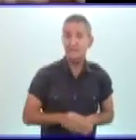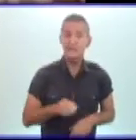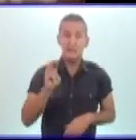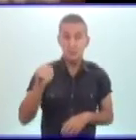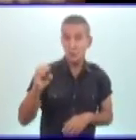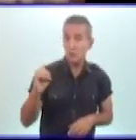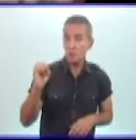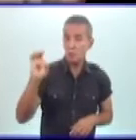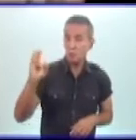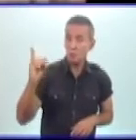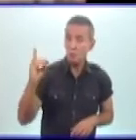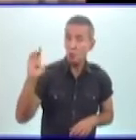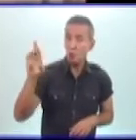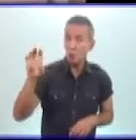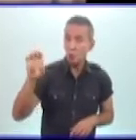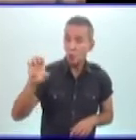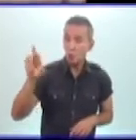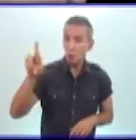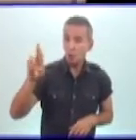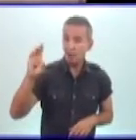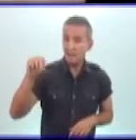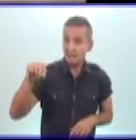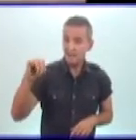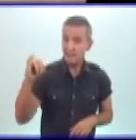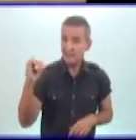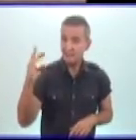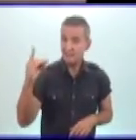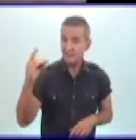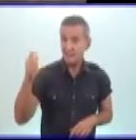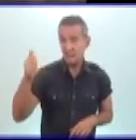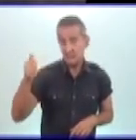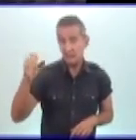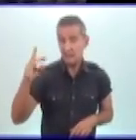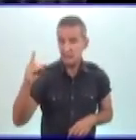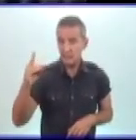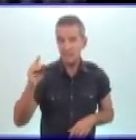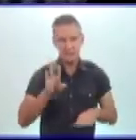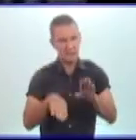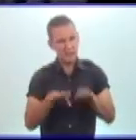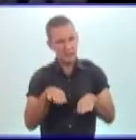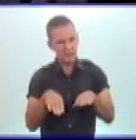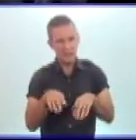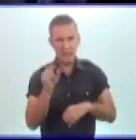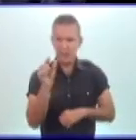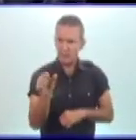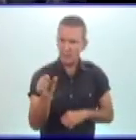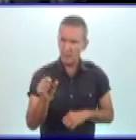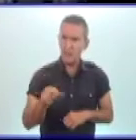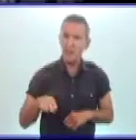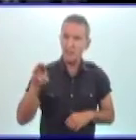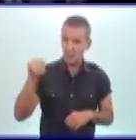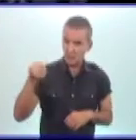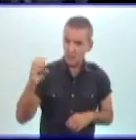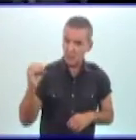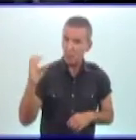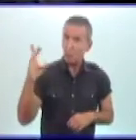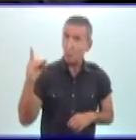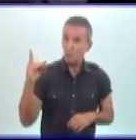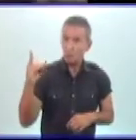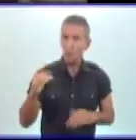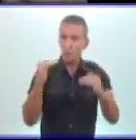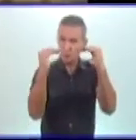una regularidad en el mundo, por lo que para unos era moderno, pero para otros no. La palabra modernidad fue utilizada para clasificar